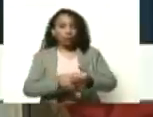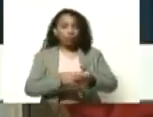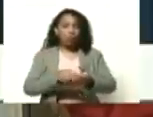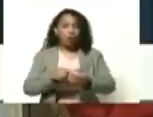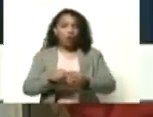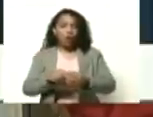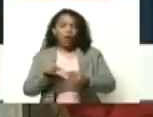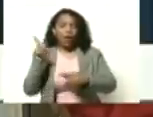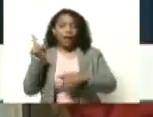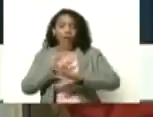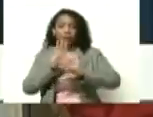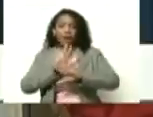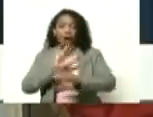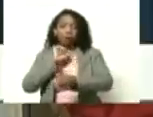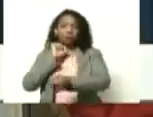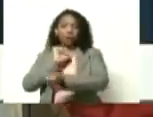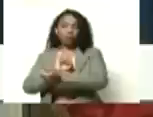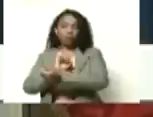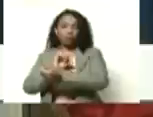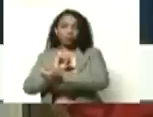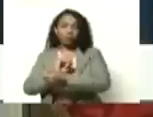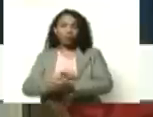quien ya fue capturado